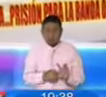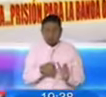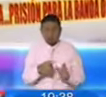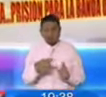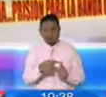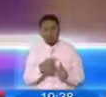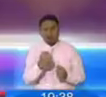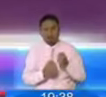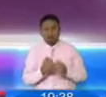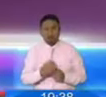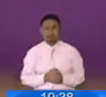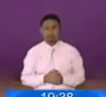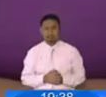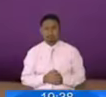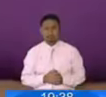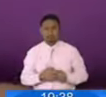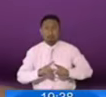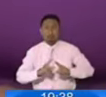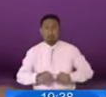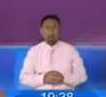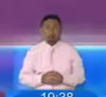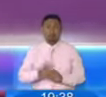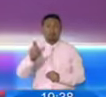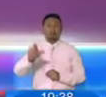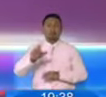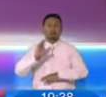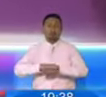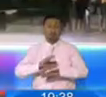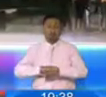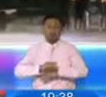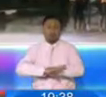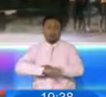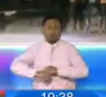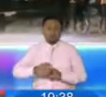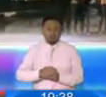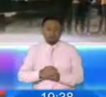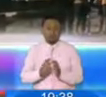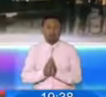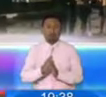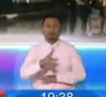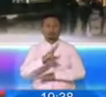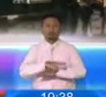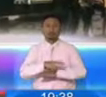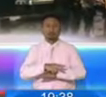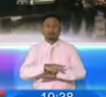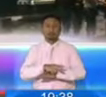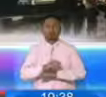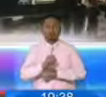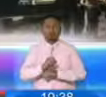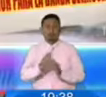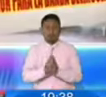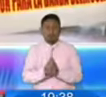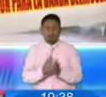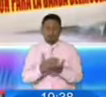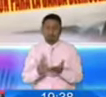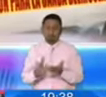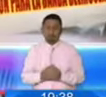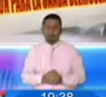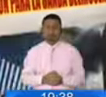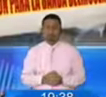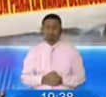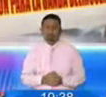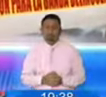afectación claramente. Sin embargo, los presuntos responsables del asalto solicitaron a la fiscalía revocar la medida. Sin